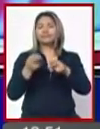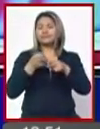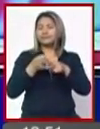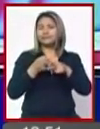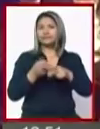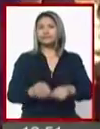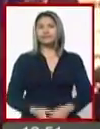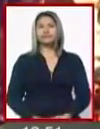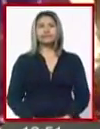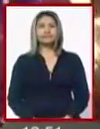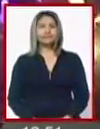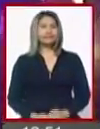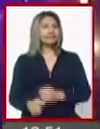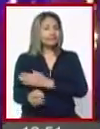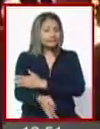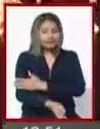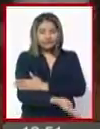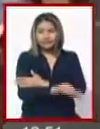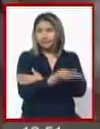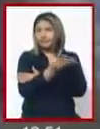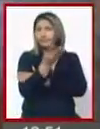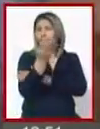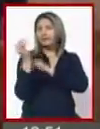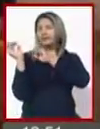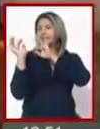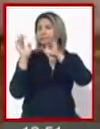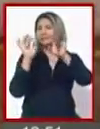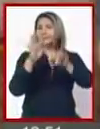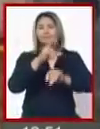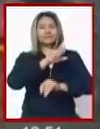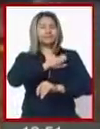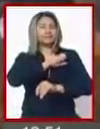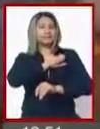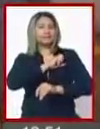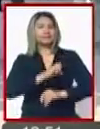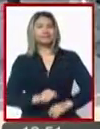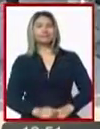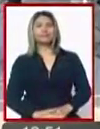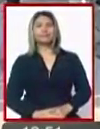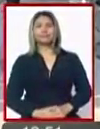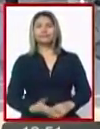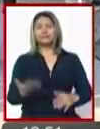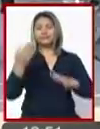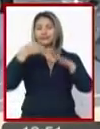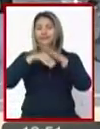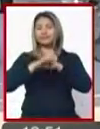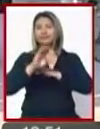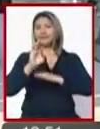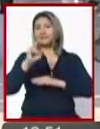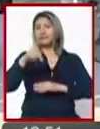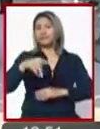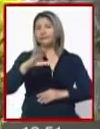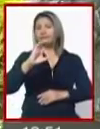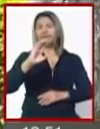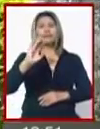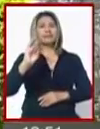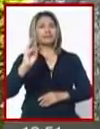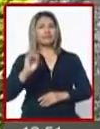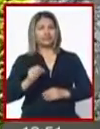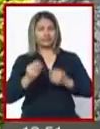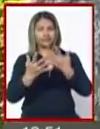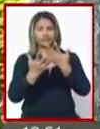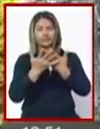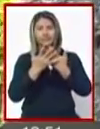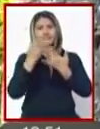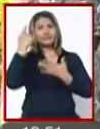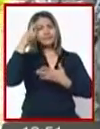blancas. Desde las 4 de la madrugada, un gran contingente de policía del Comando Departamental ingresó al PC-7 del Centro de Rehabilitación